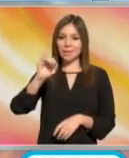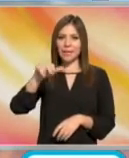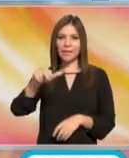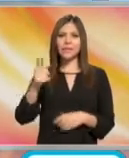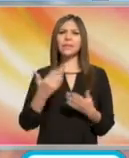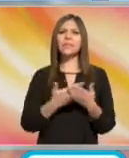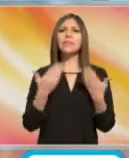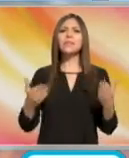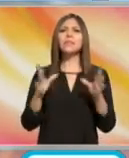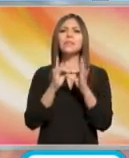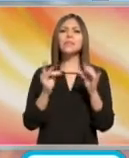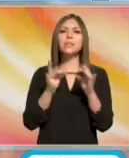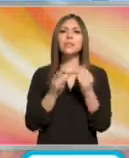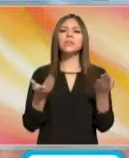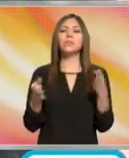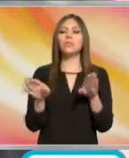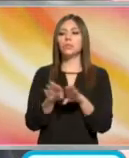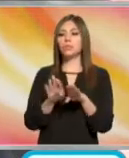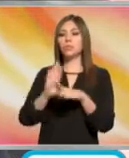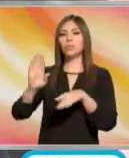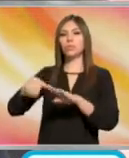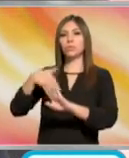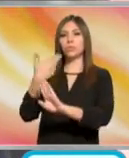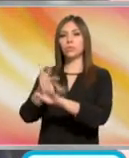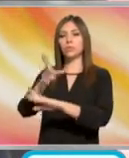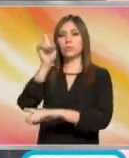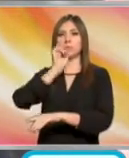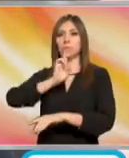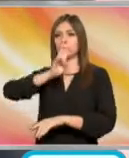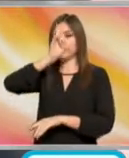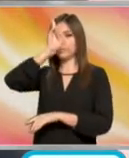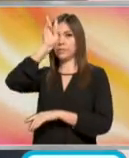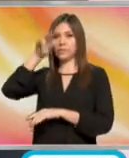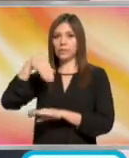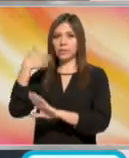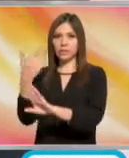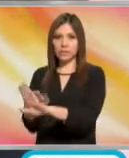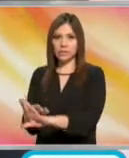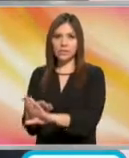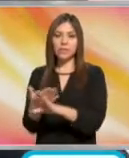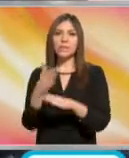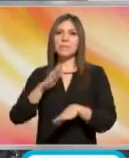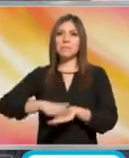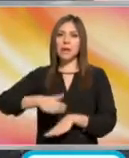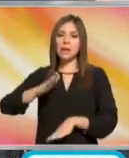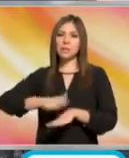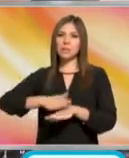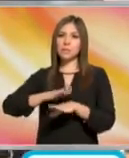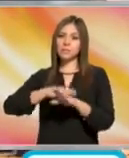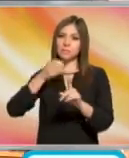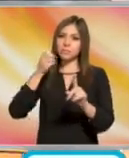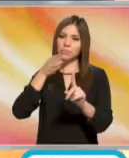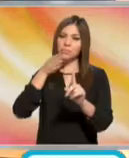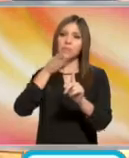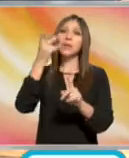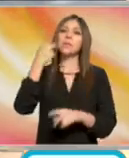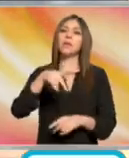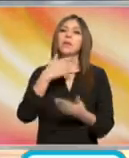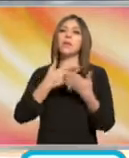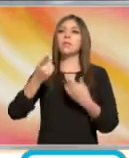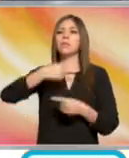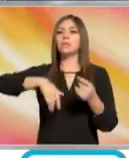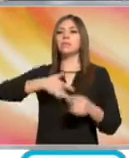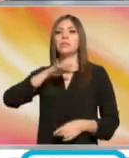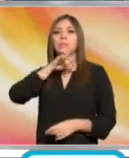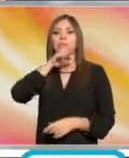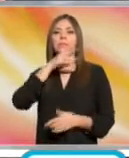ejerciendo la violencia en contra de las mujeres, pues así cada es. vez con mayor énfasis y que crea preocupación. Hay que conocer este